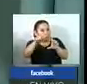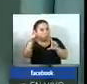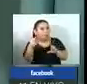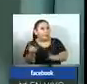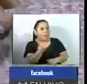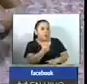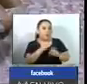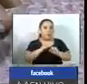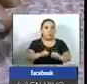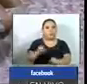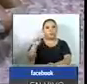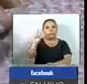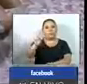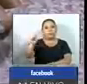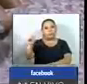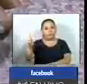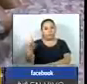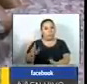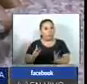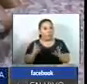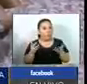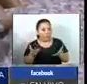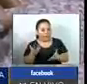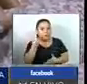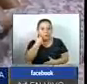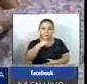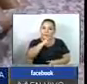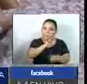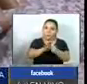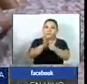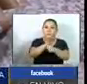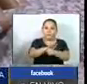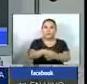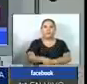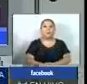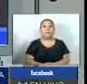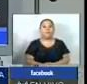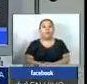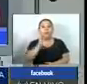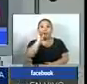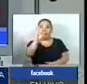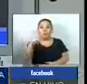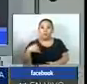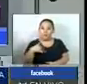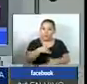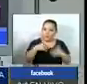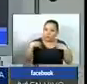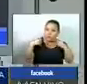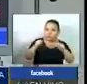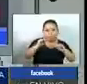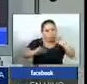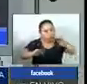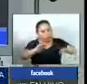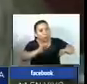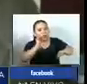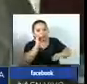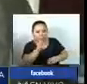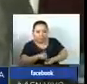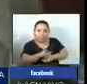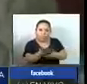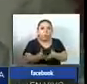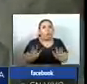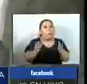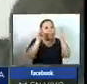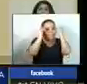llegando a 21 personas que murieron a causa de este virus las autoridades de salud también hicieron un llamado y mostraron la preocupación